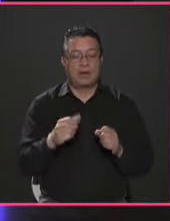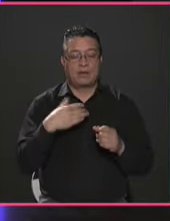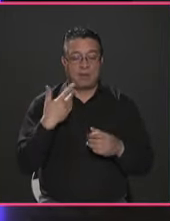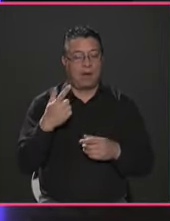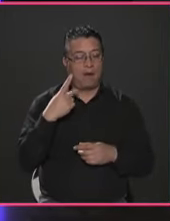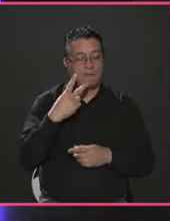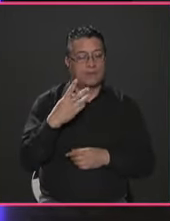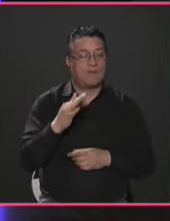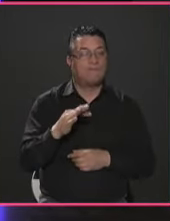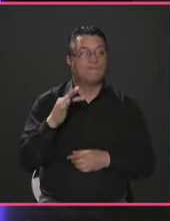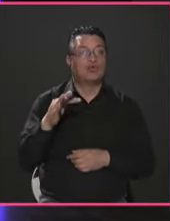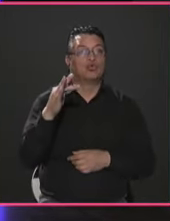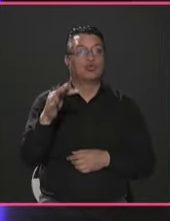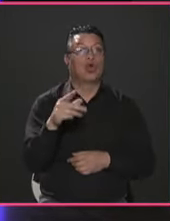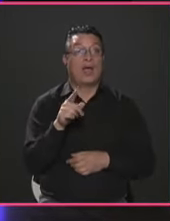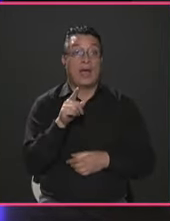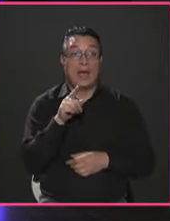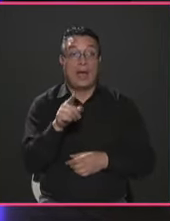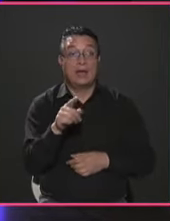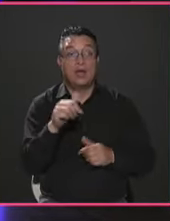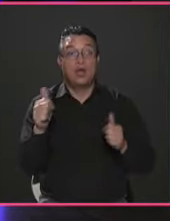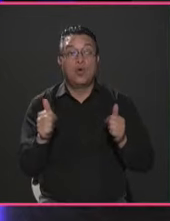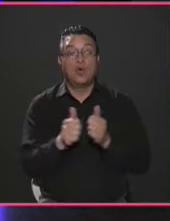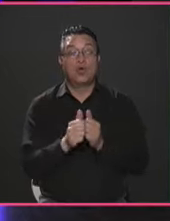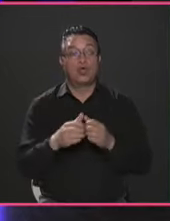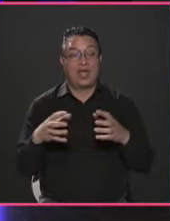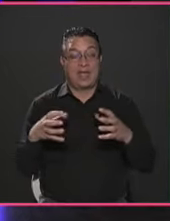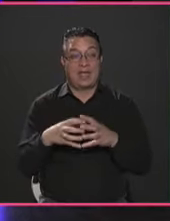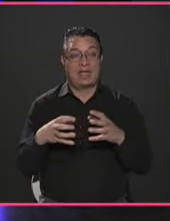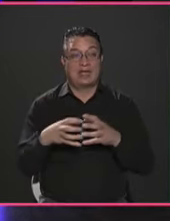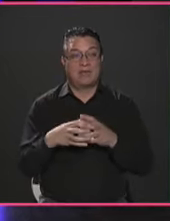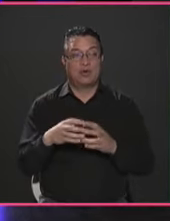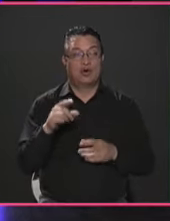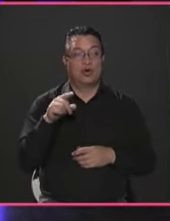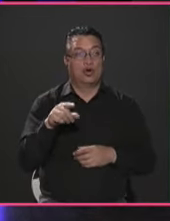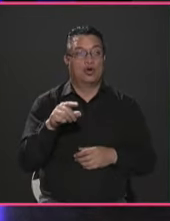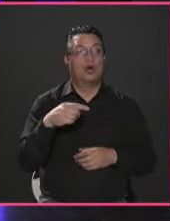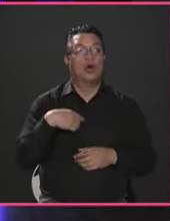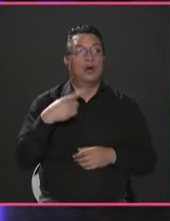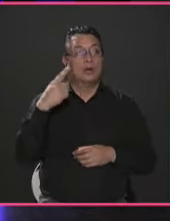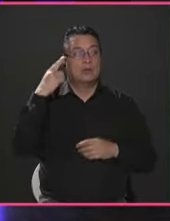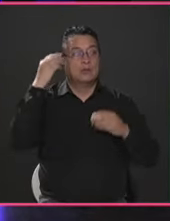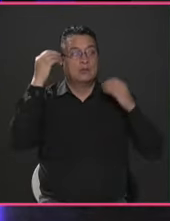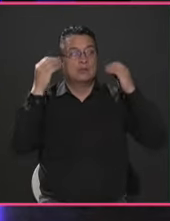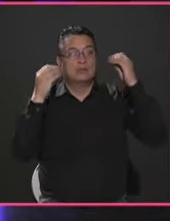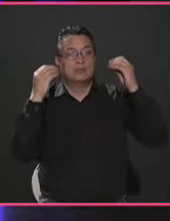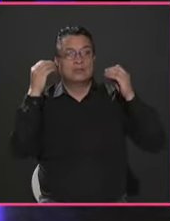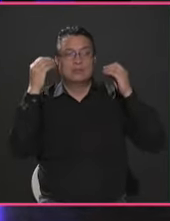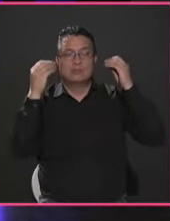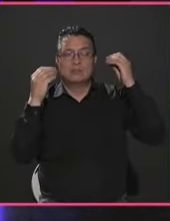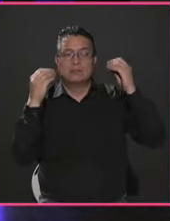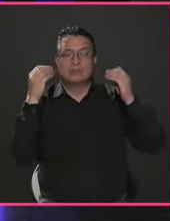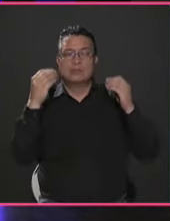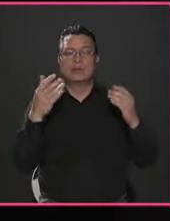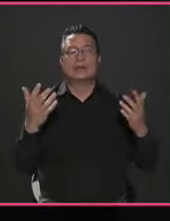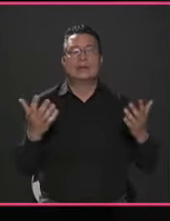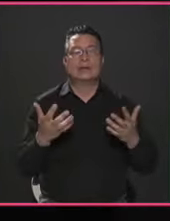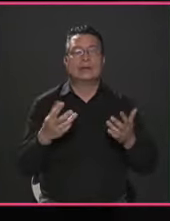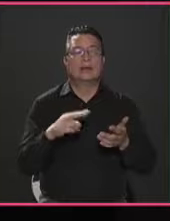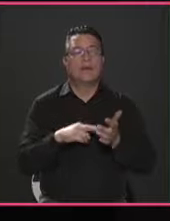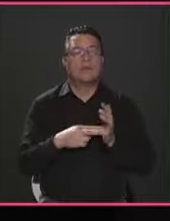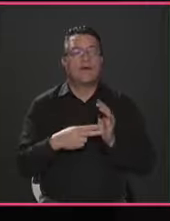el futuro y ahí junto con mi equipo en geno sur nos pusimos a pensar Qué